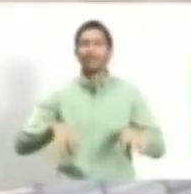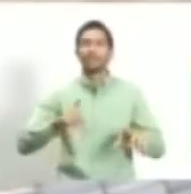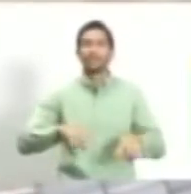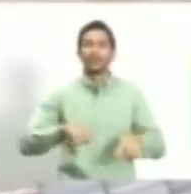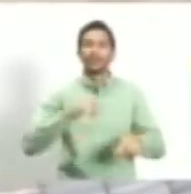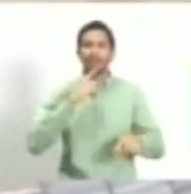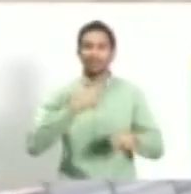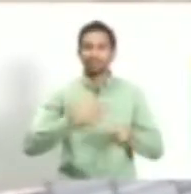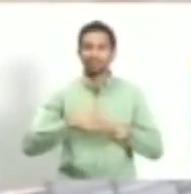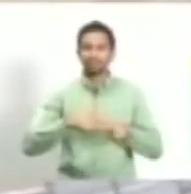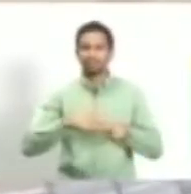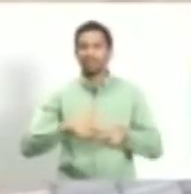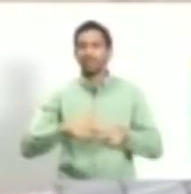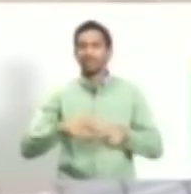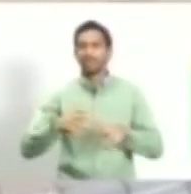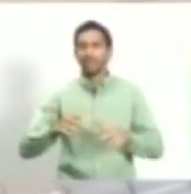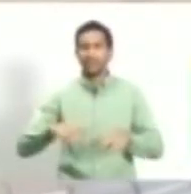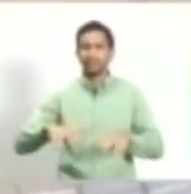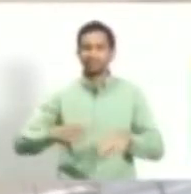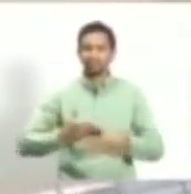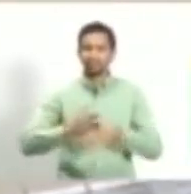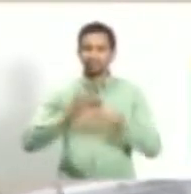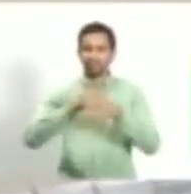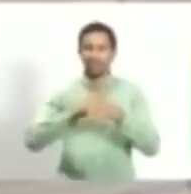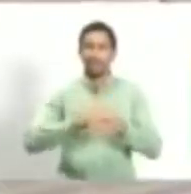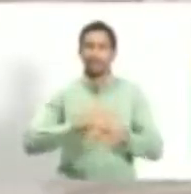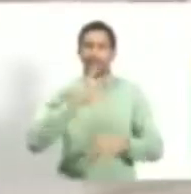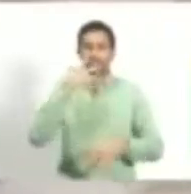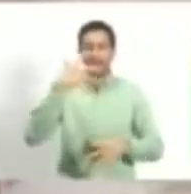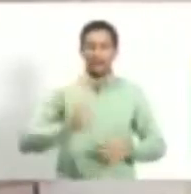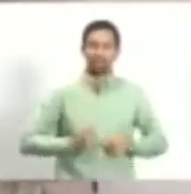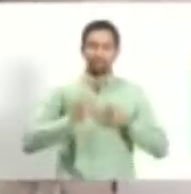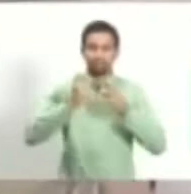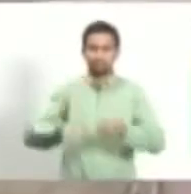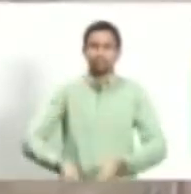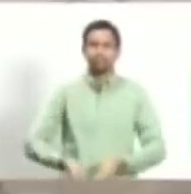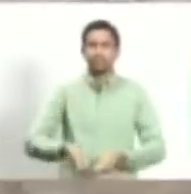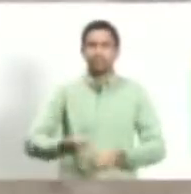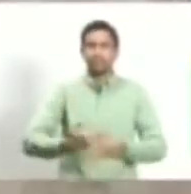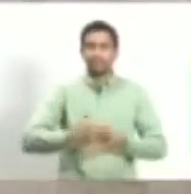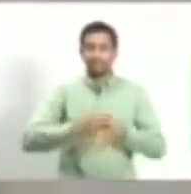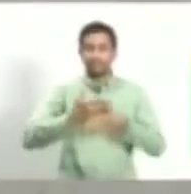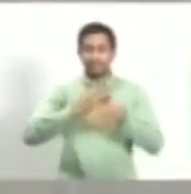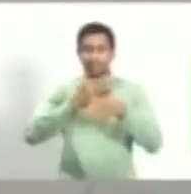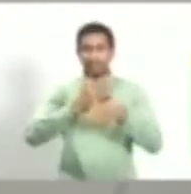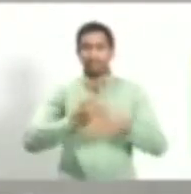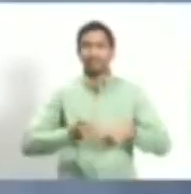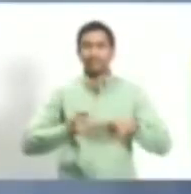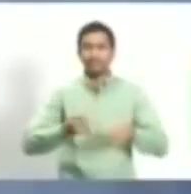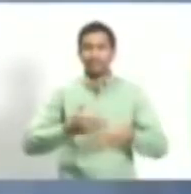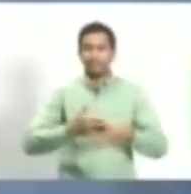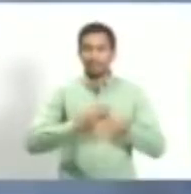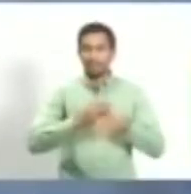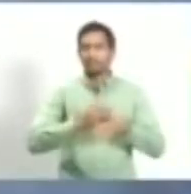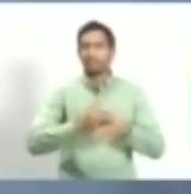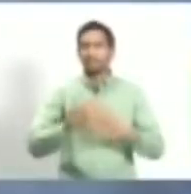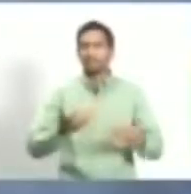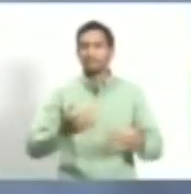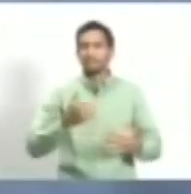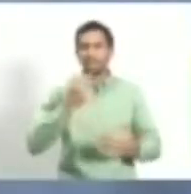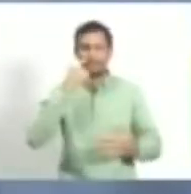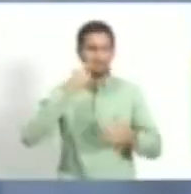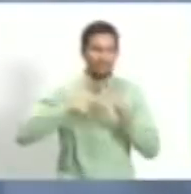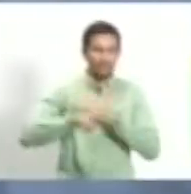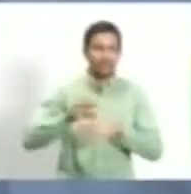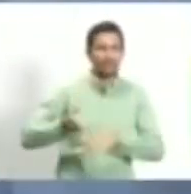evento que la vamos a construir y es el legado, pero el legado más allá de la infraestructura, y hay que reconocer esa visión que tuvo